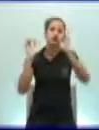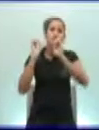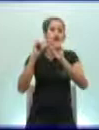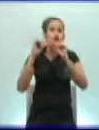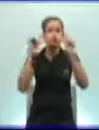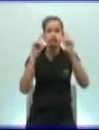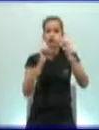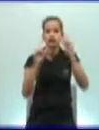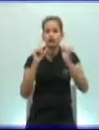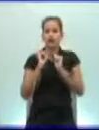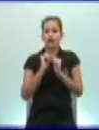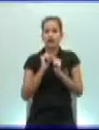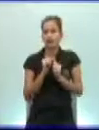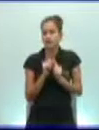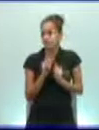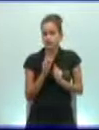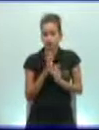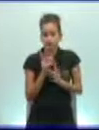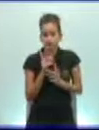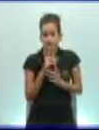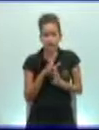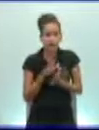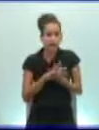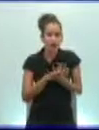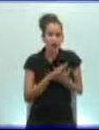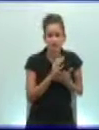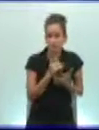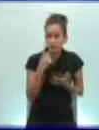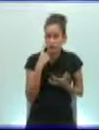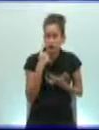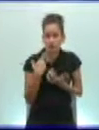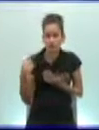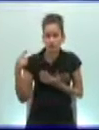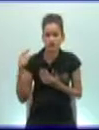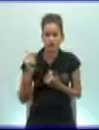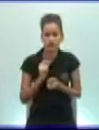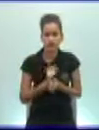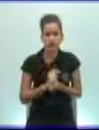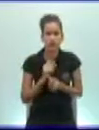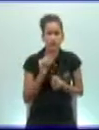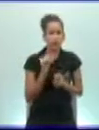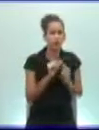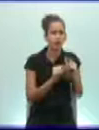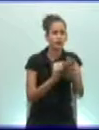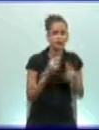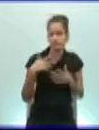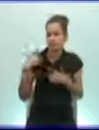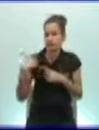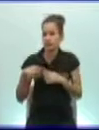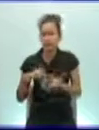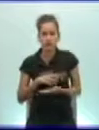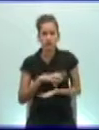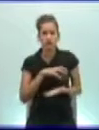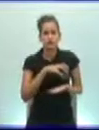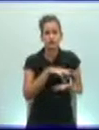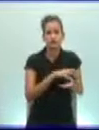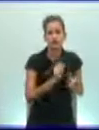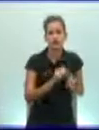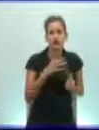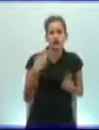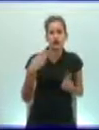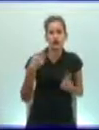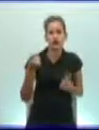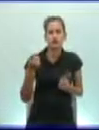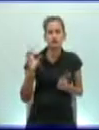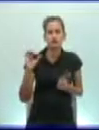cocuyos se dieron cuenta de su huida. Corrió y corrió alejándose de la hacienda, buscando la protección del monte. Corrió